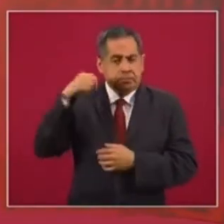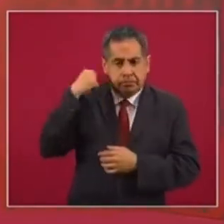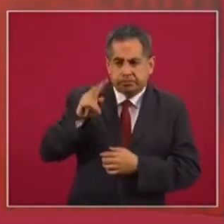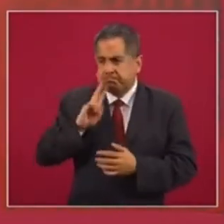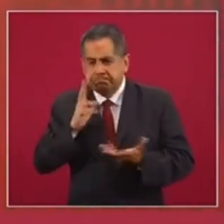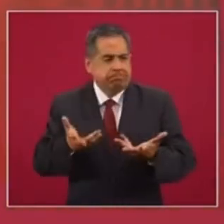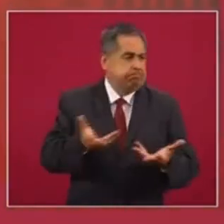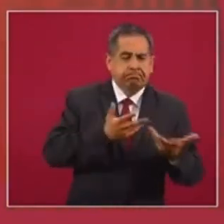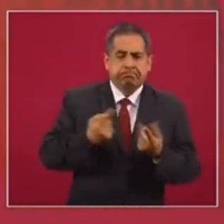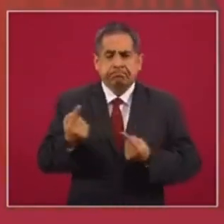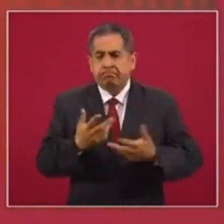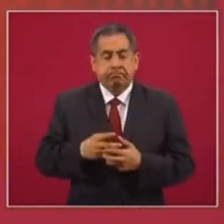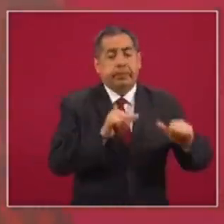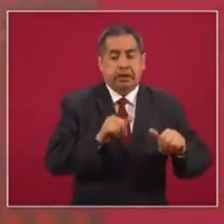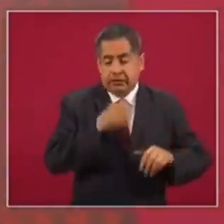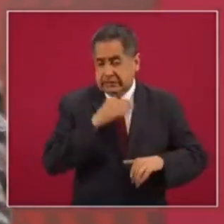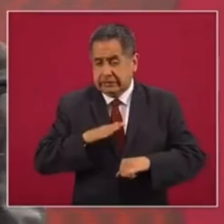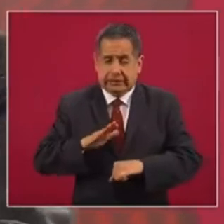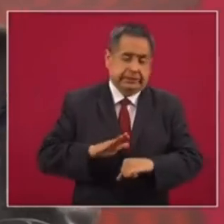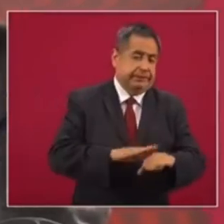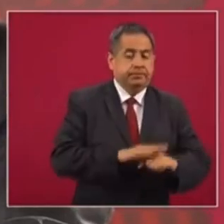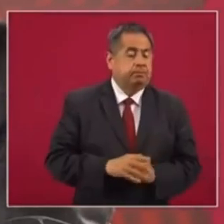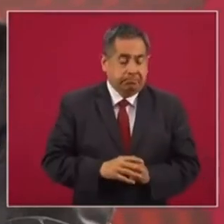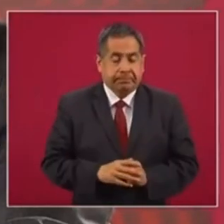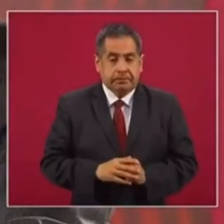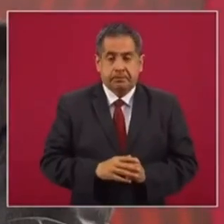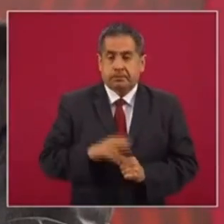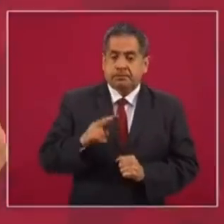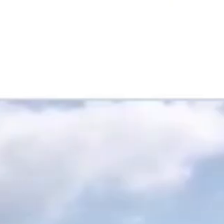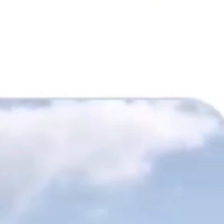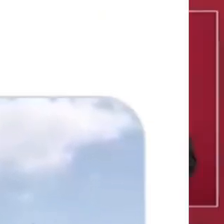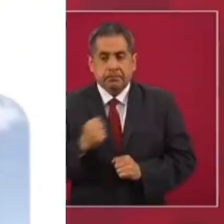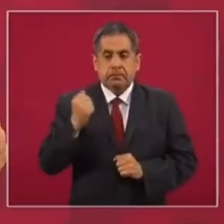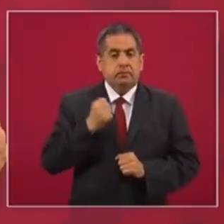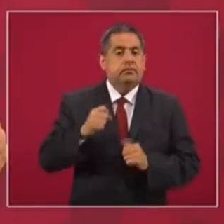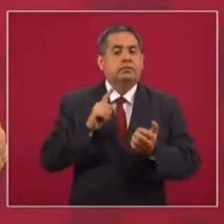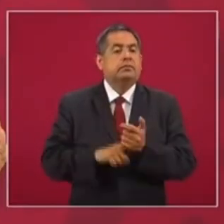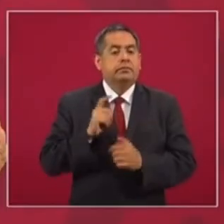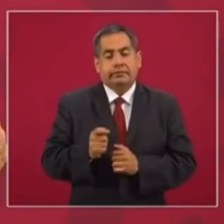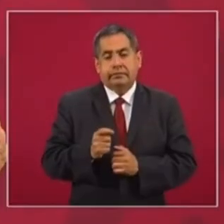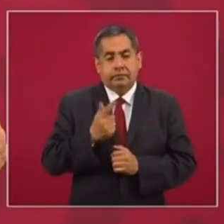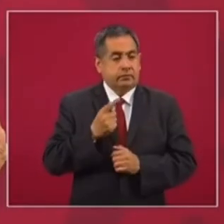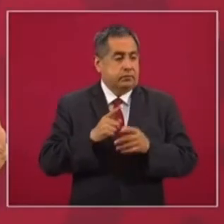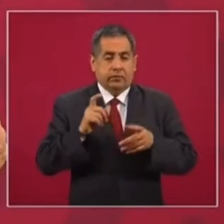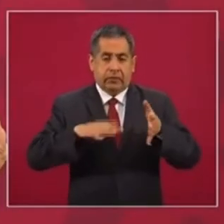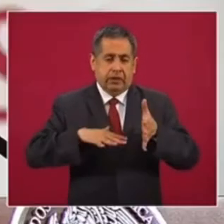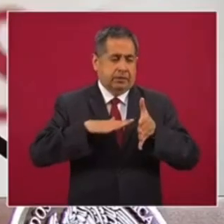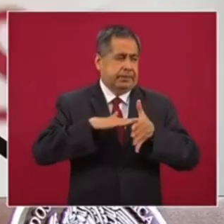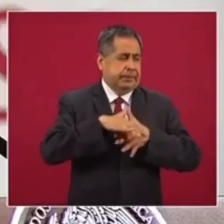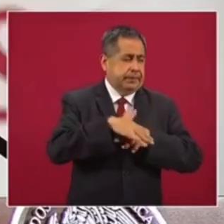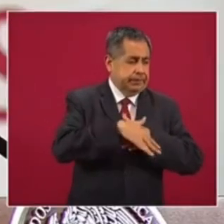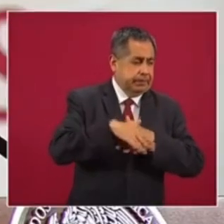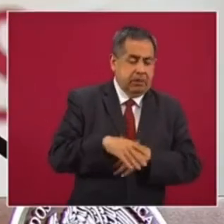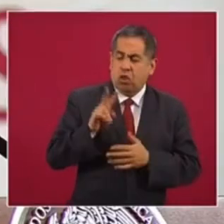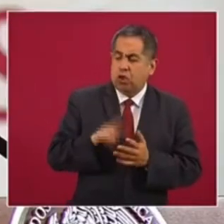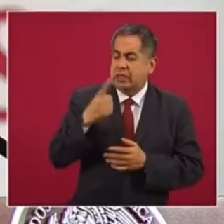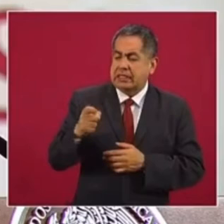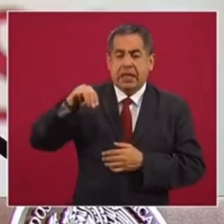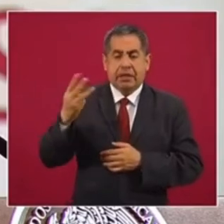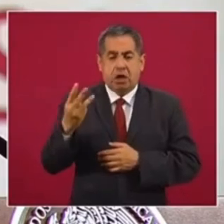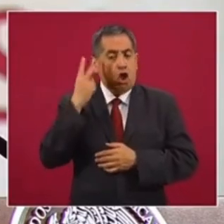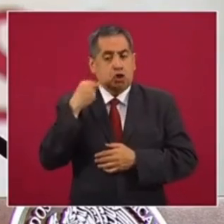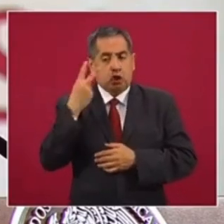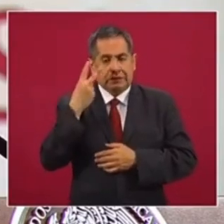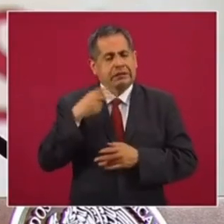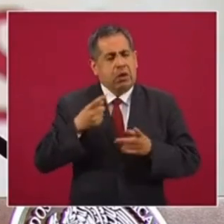tenía que defugar la presa. Afortunadamente, solo se llegó a extraer 2.100 metros cúbicos, dos